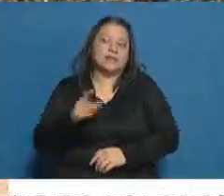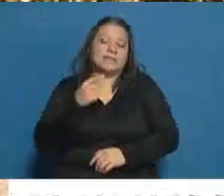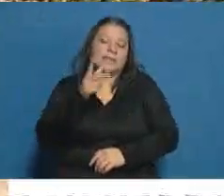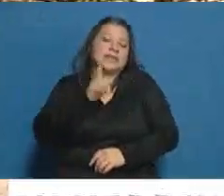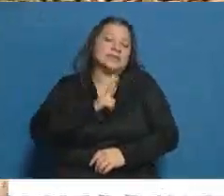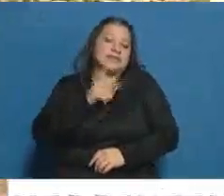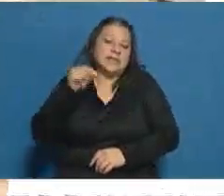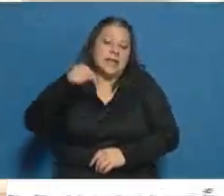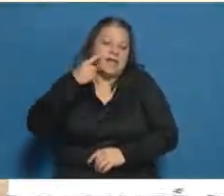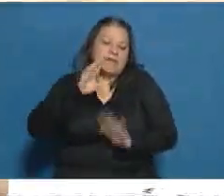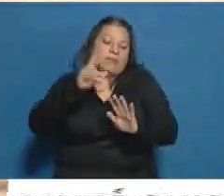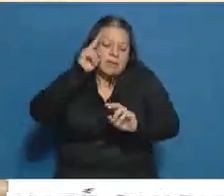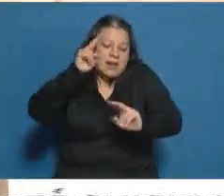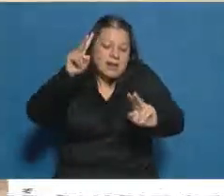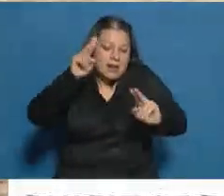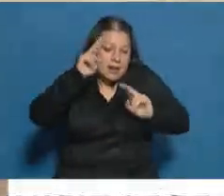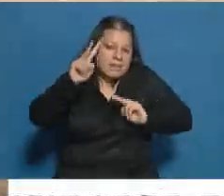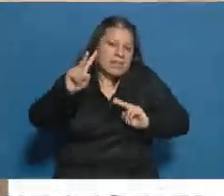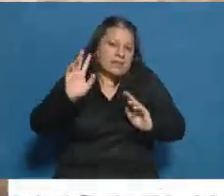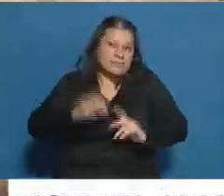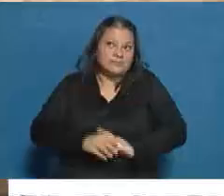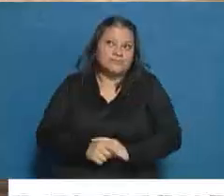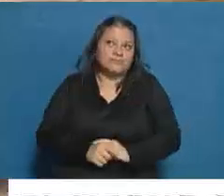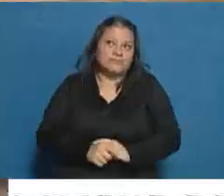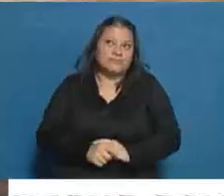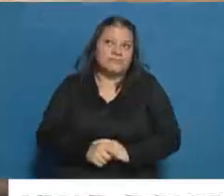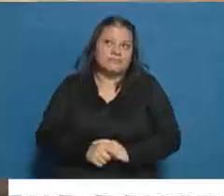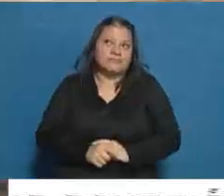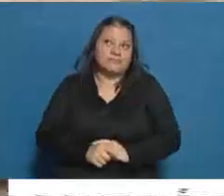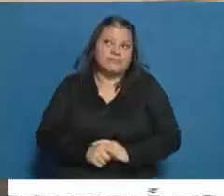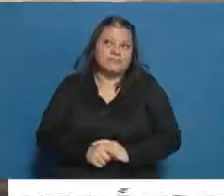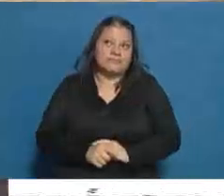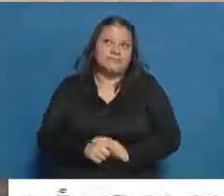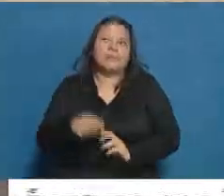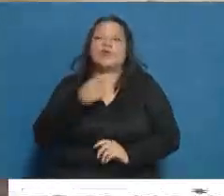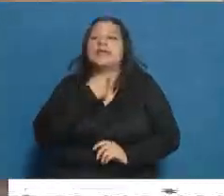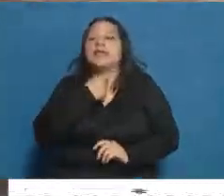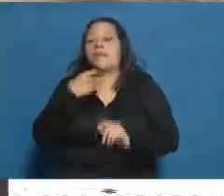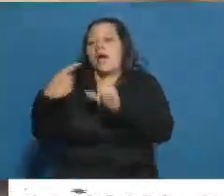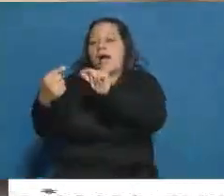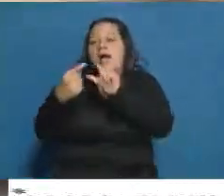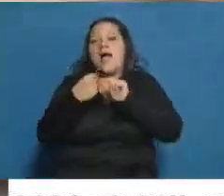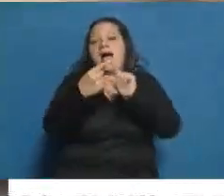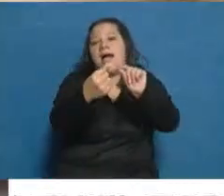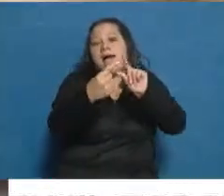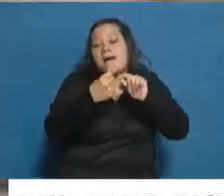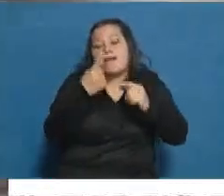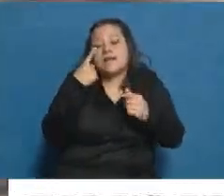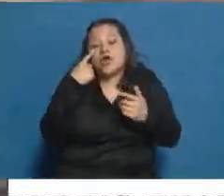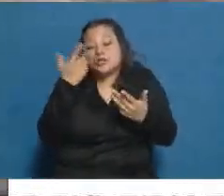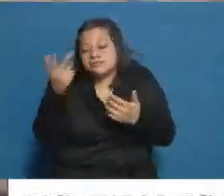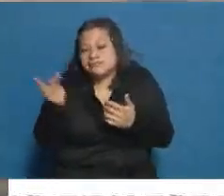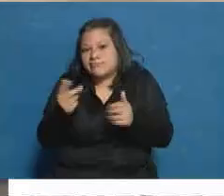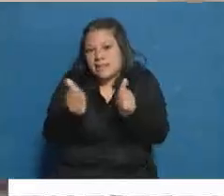acá, vamos a respetar, por supuesto, si es que son o no, no quieren hablar simplemente, pero intentábamos dialogar con alguno de los vecinos para ver si los conocían, para